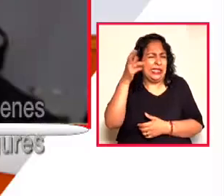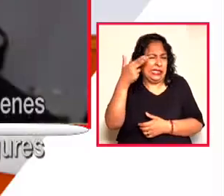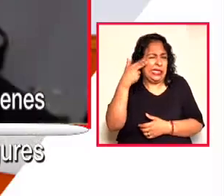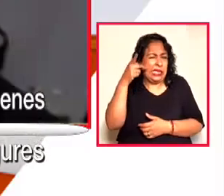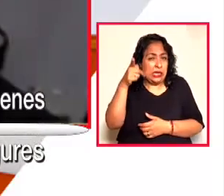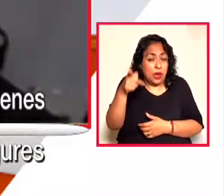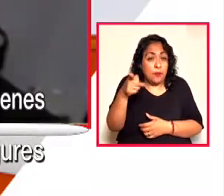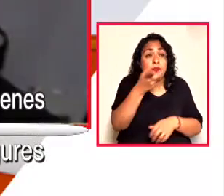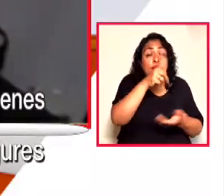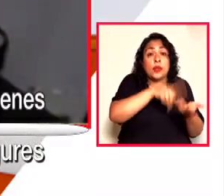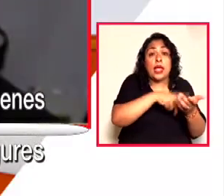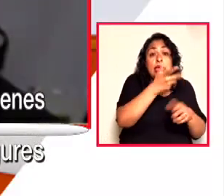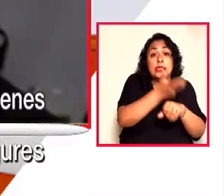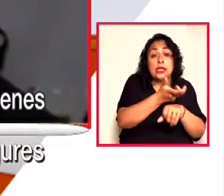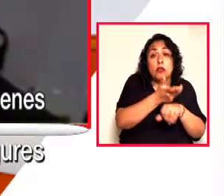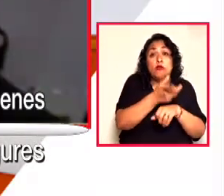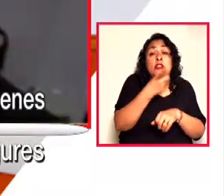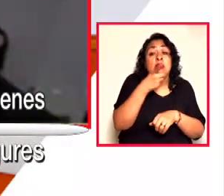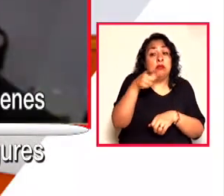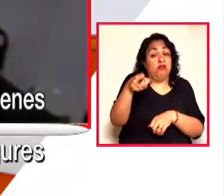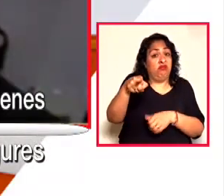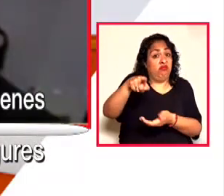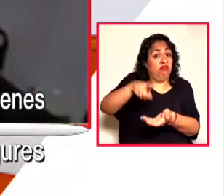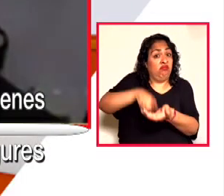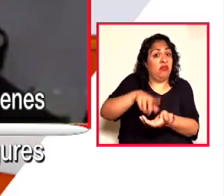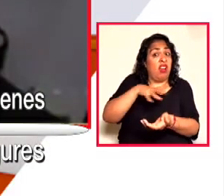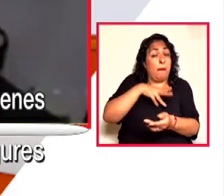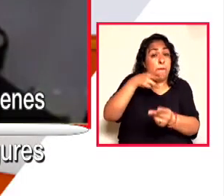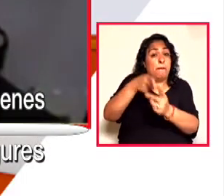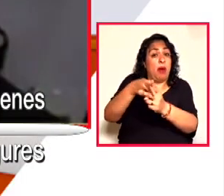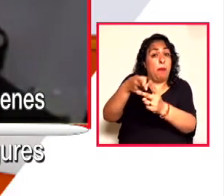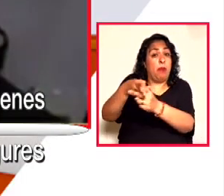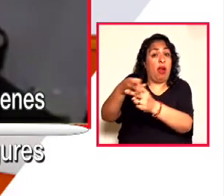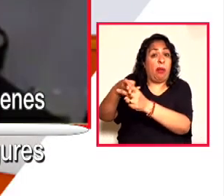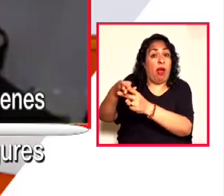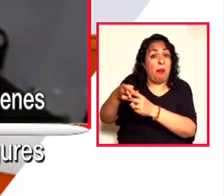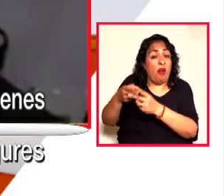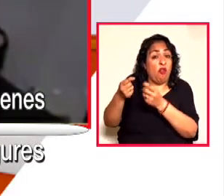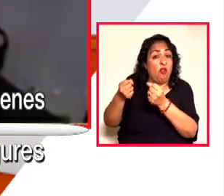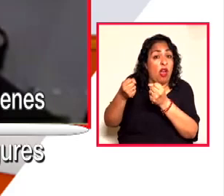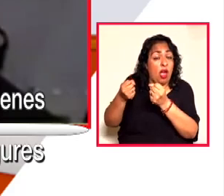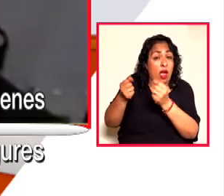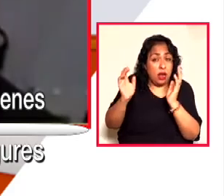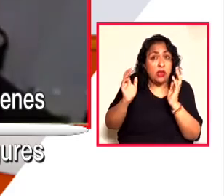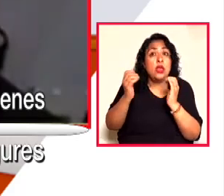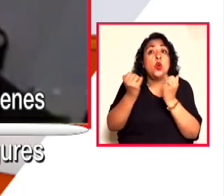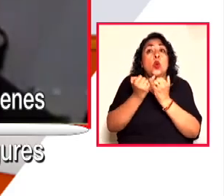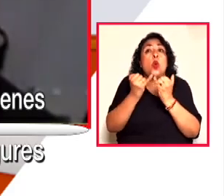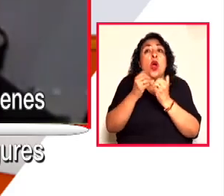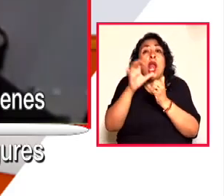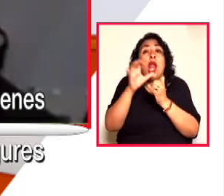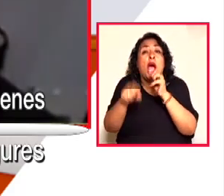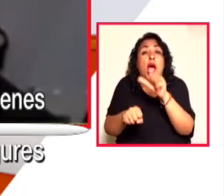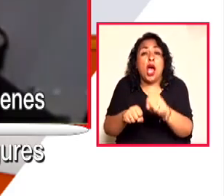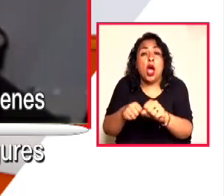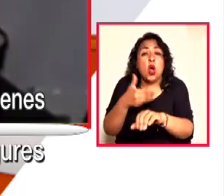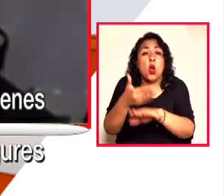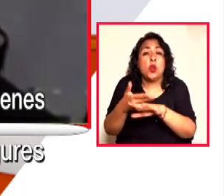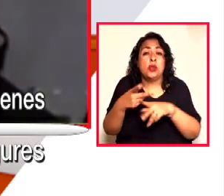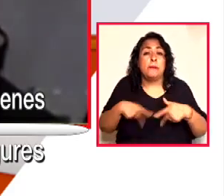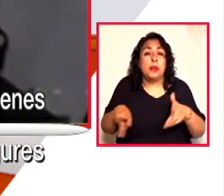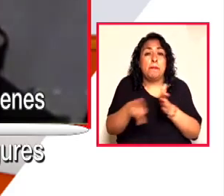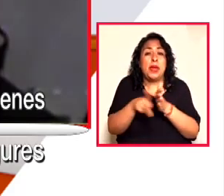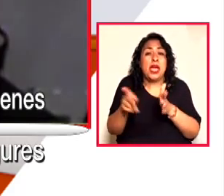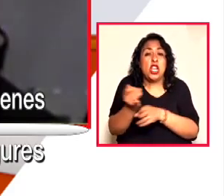Estados Unidos asevera se está cometiendo un genocidio. Además, por supuesto, de la persecución contra periodistas que han